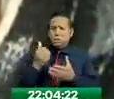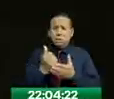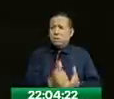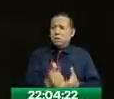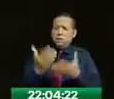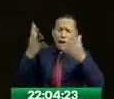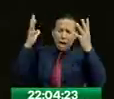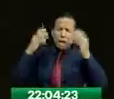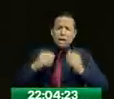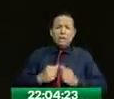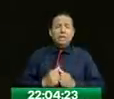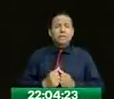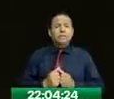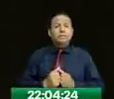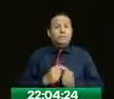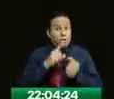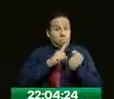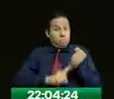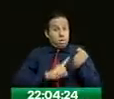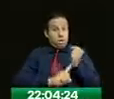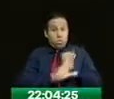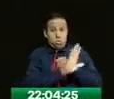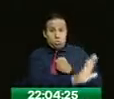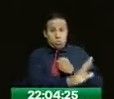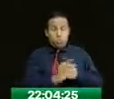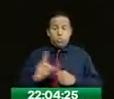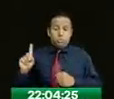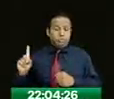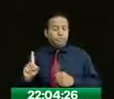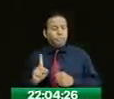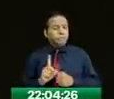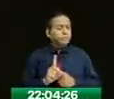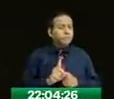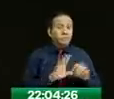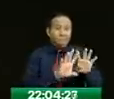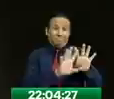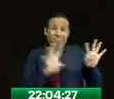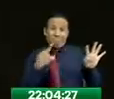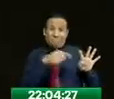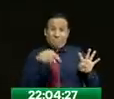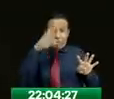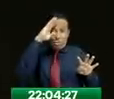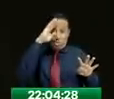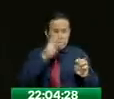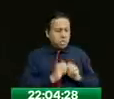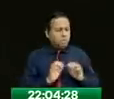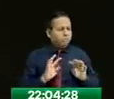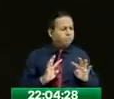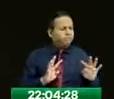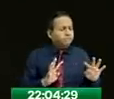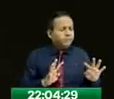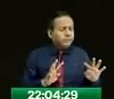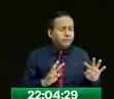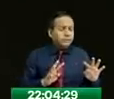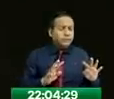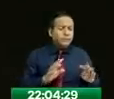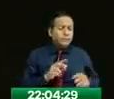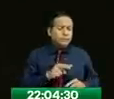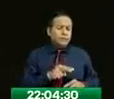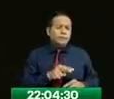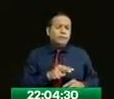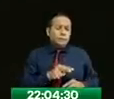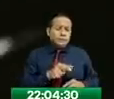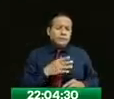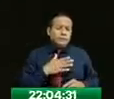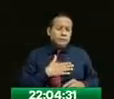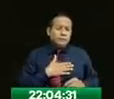nada. El hermano llegó hasta el sitio que ya estaba cercado por la policía. Al mirar el cadáver se dio cuenta que la búsqueda finalizó. Se trataba de Johnny de la Cruz.